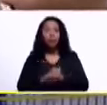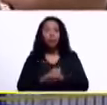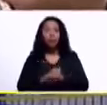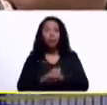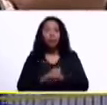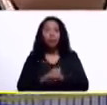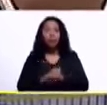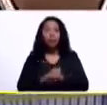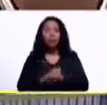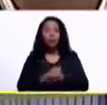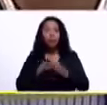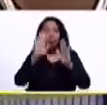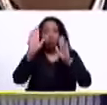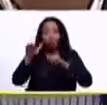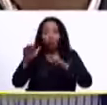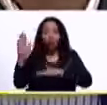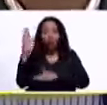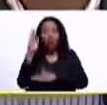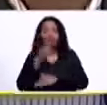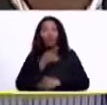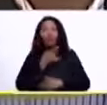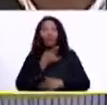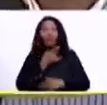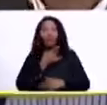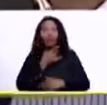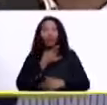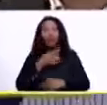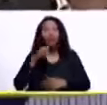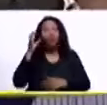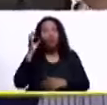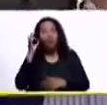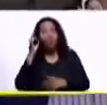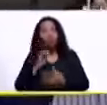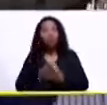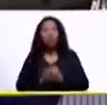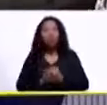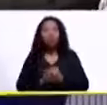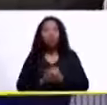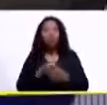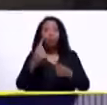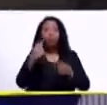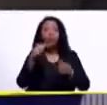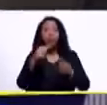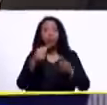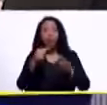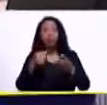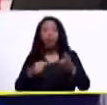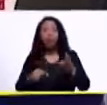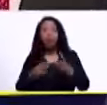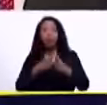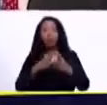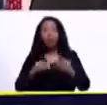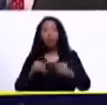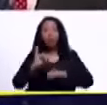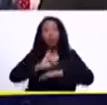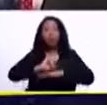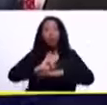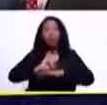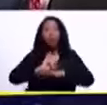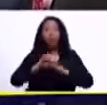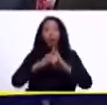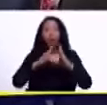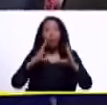Apóstol Iglesia Evangélica Isabel de Fernández, Dan Suárez, Néstor Enrique Villalba. Mi saludo a